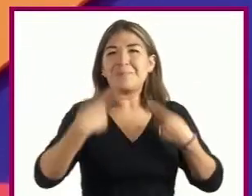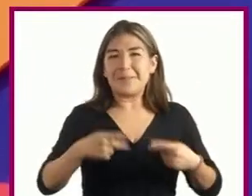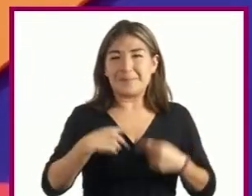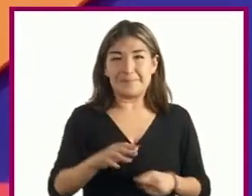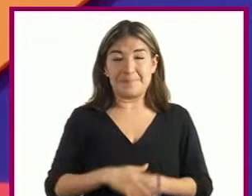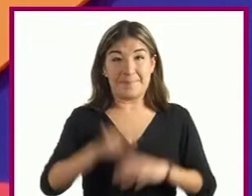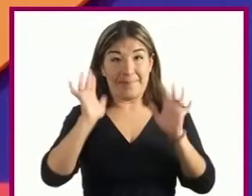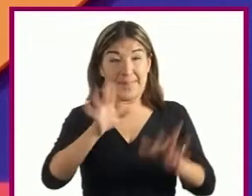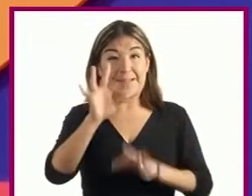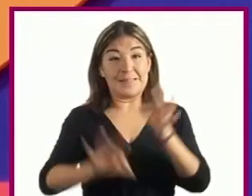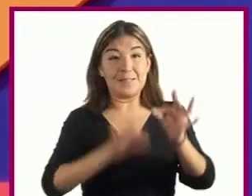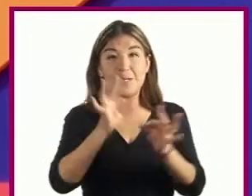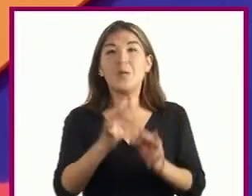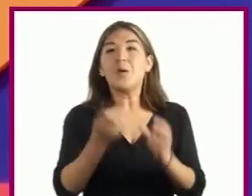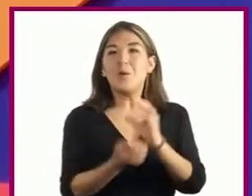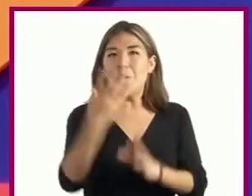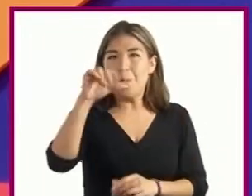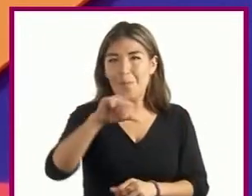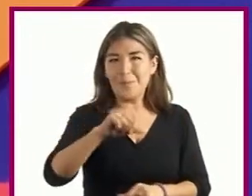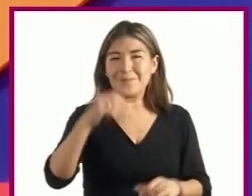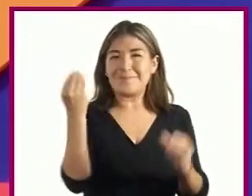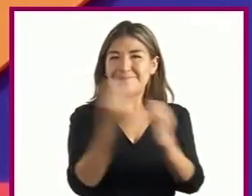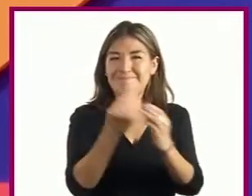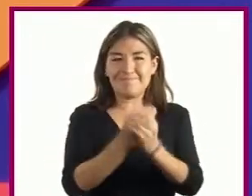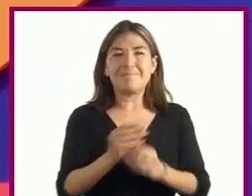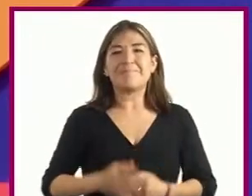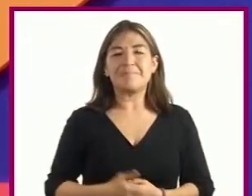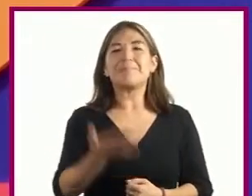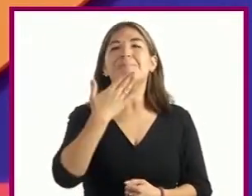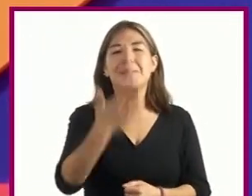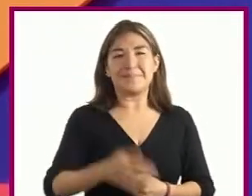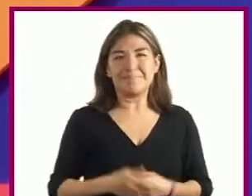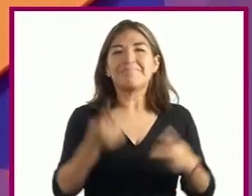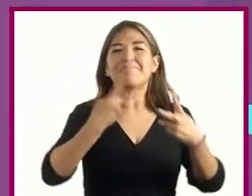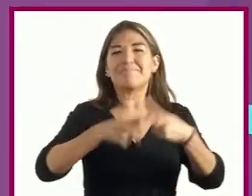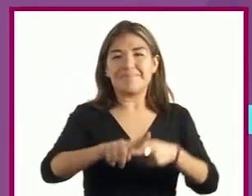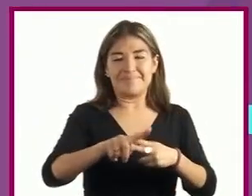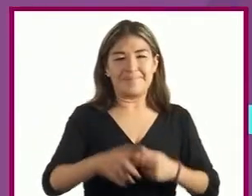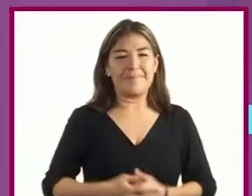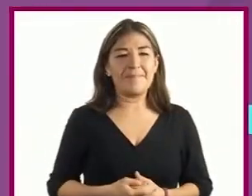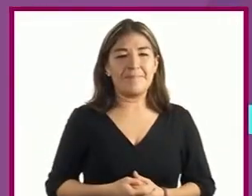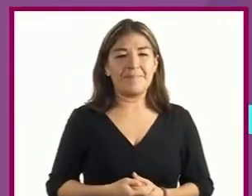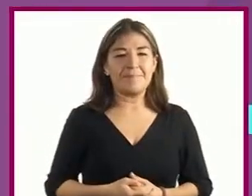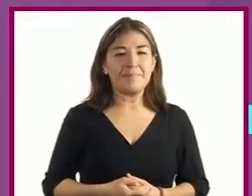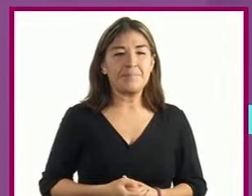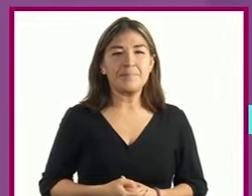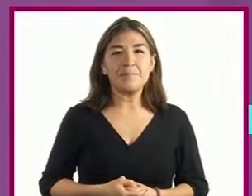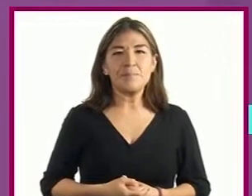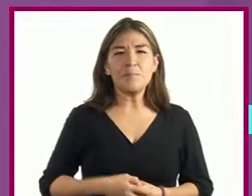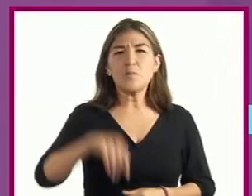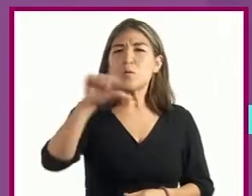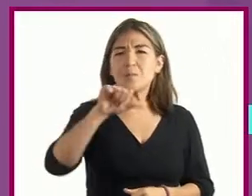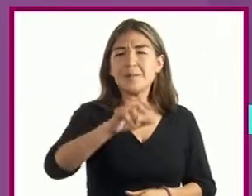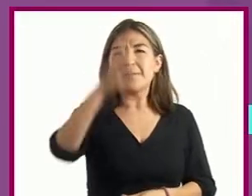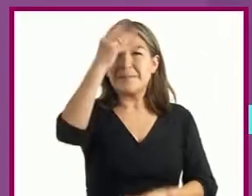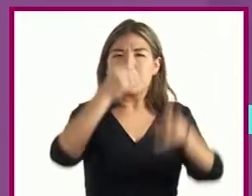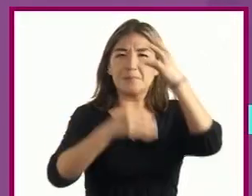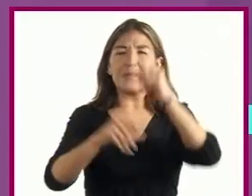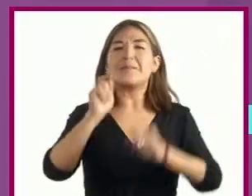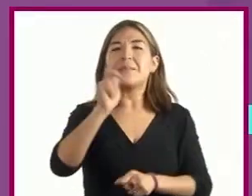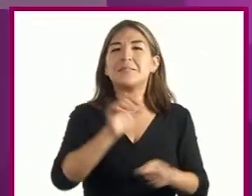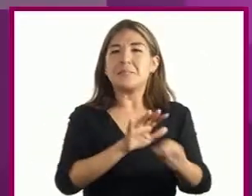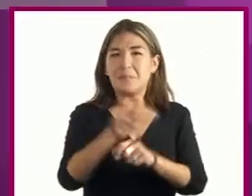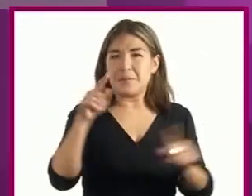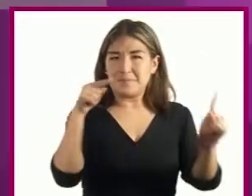¿Listas y listos para esta nueva sesión? Muy bien, iniciemos. Durante la sesión abordaremos el